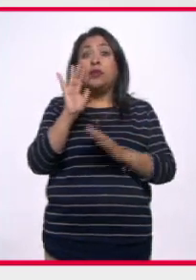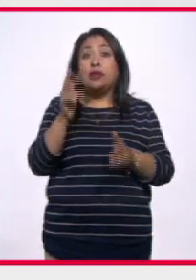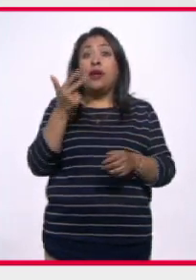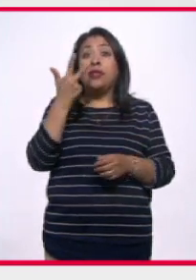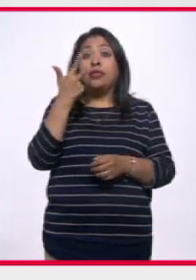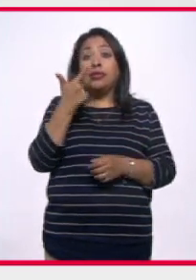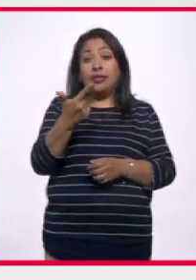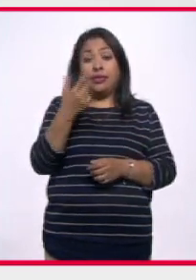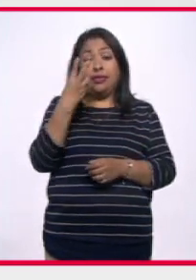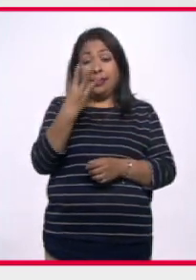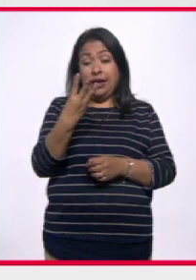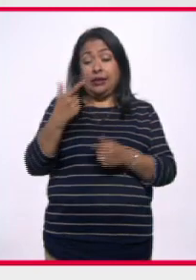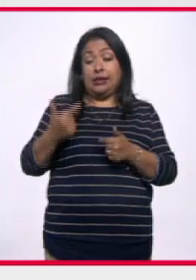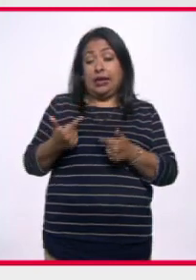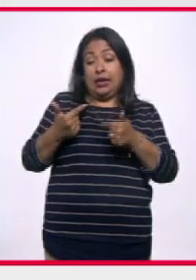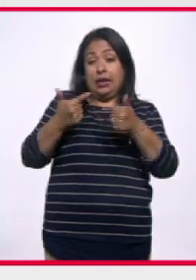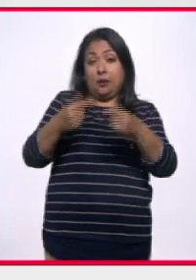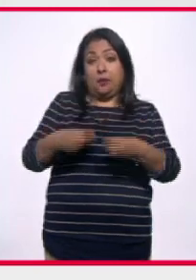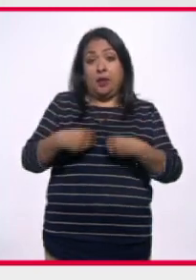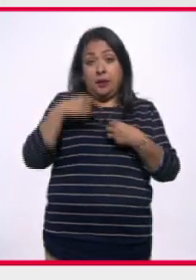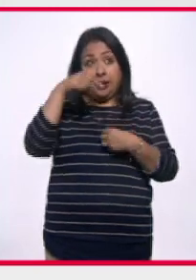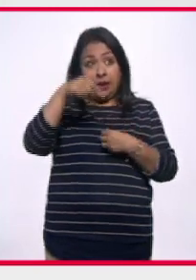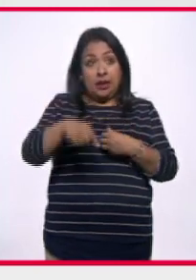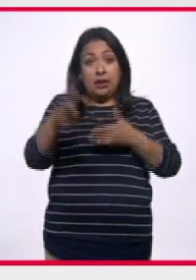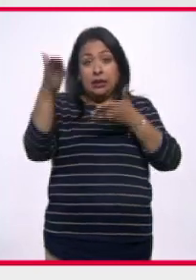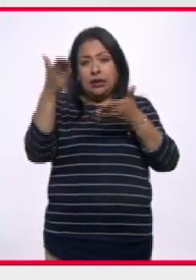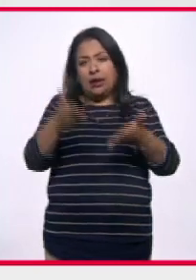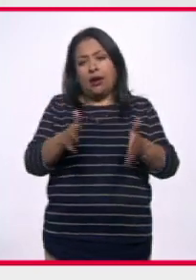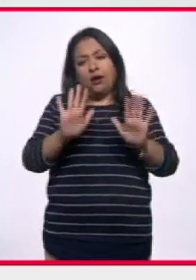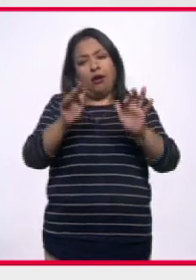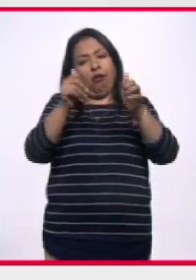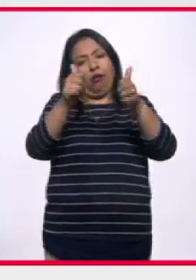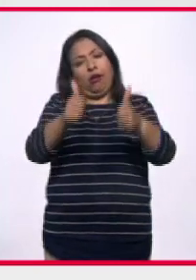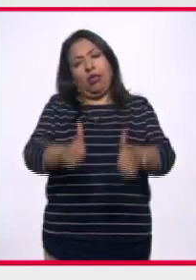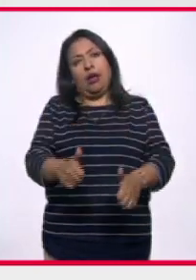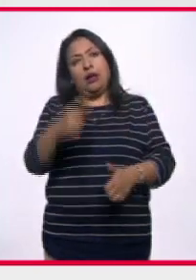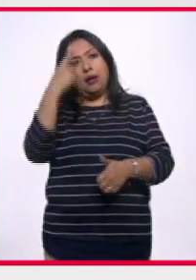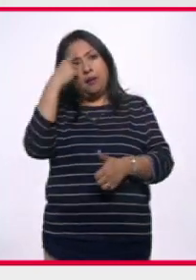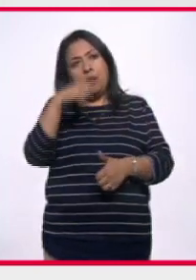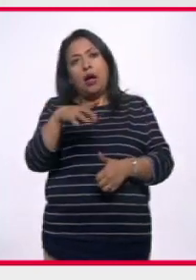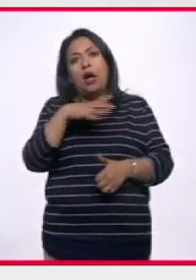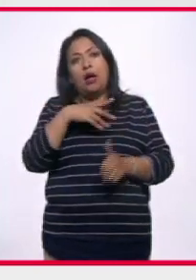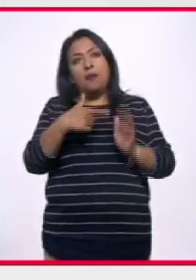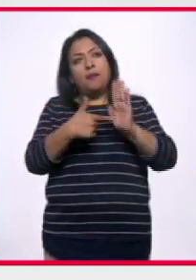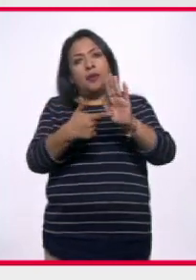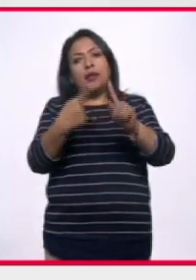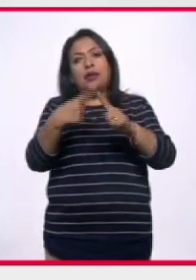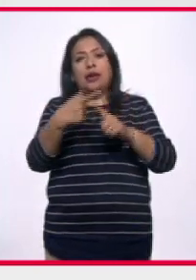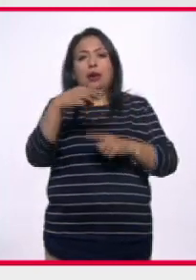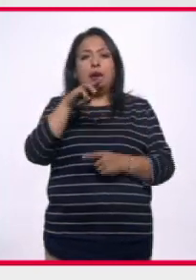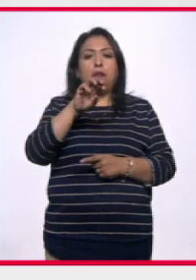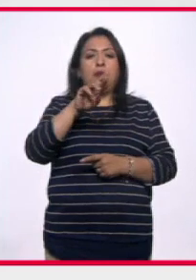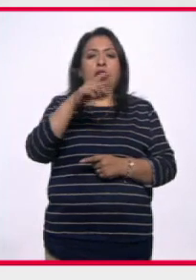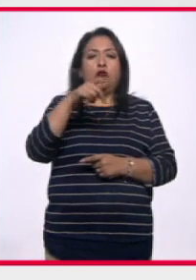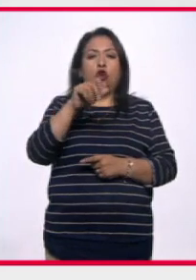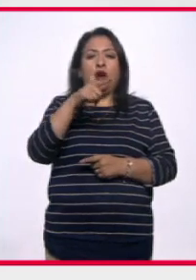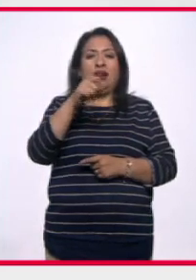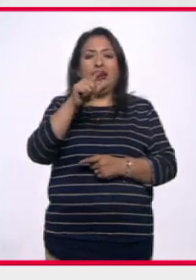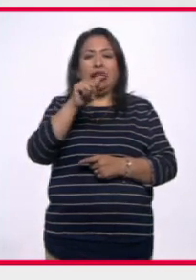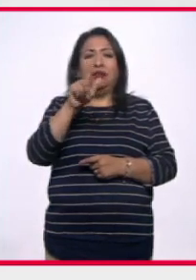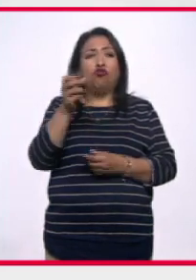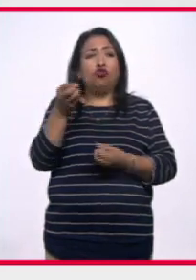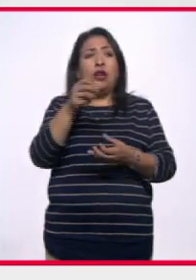generaciones que han vivido aquí llegaron para quedarse y sobre todo para brindarnos la presencia de margo glanz cuyas aportaciones